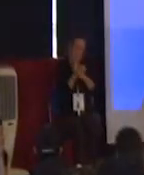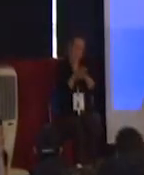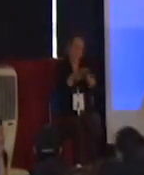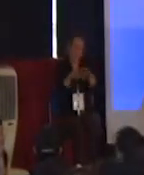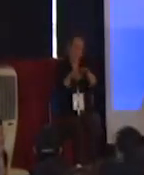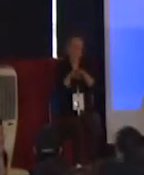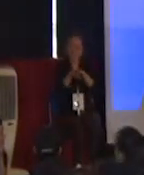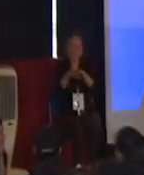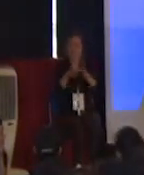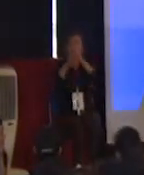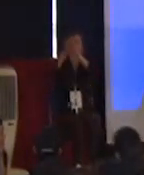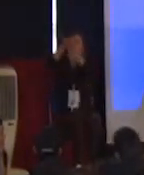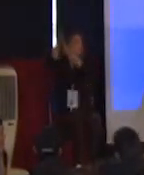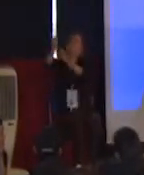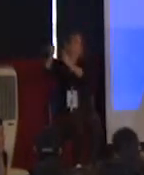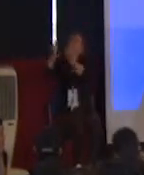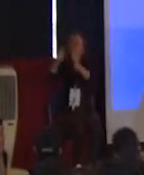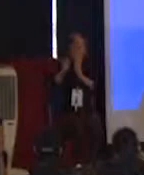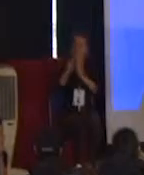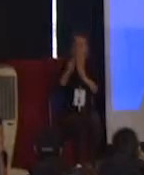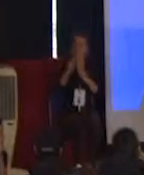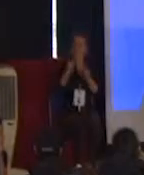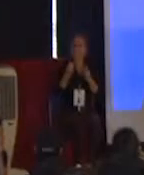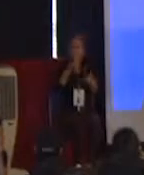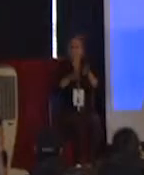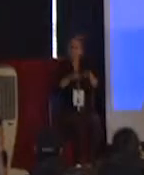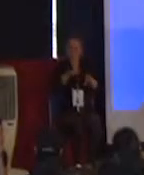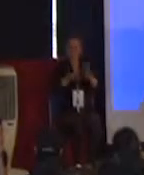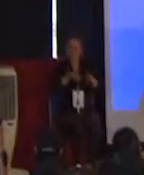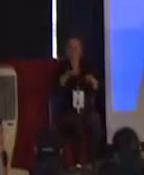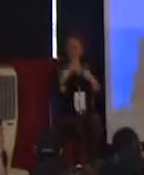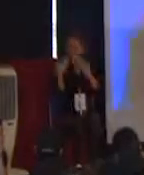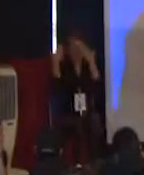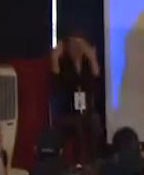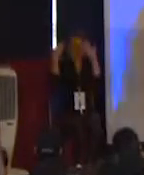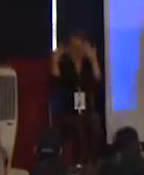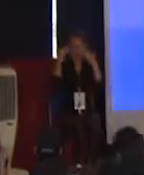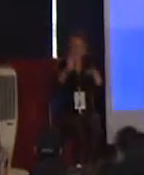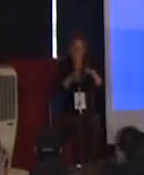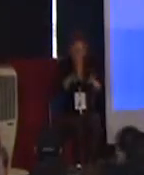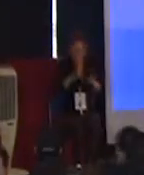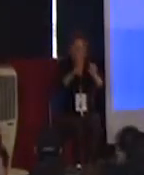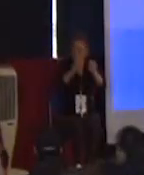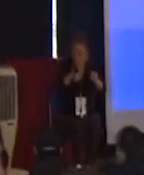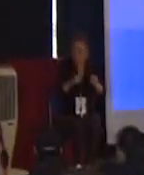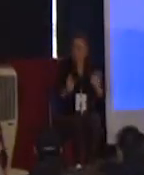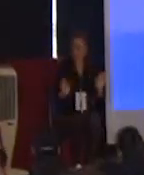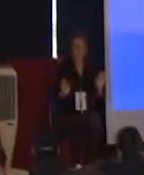Porque Dios me los da para caminar y puedo moverme libremente.